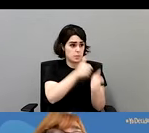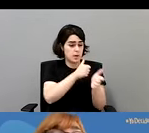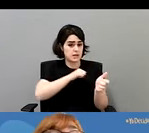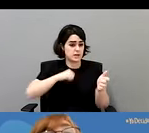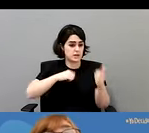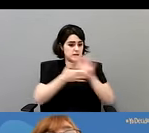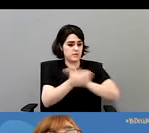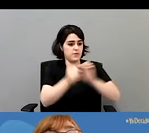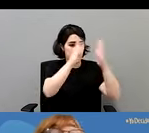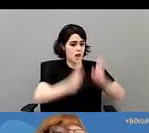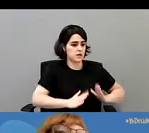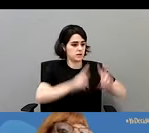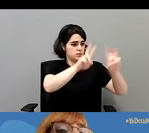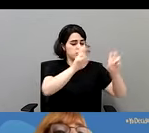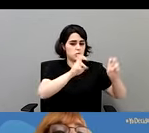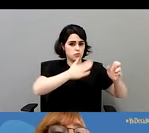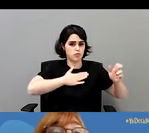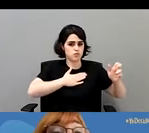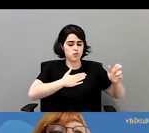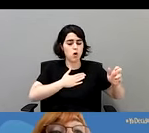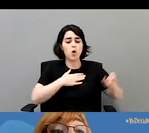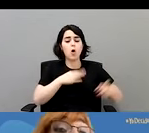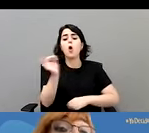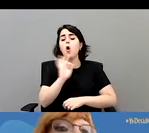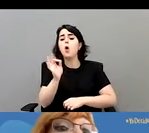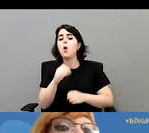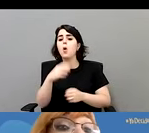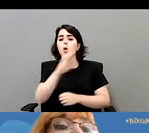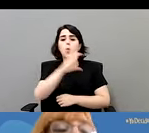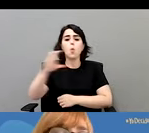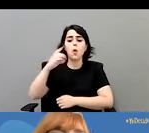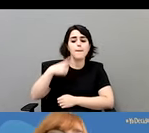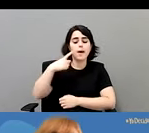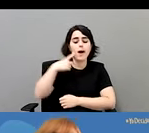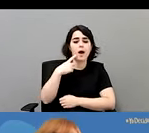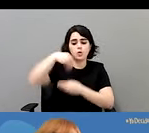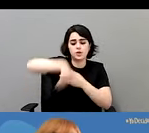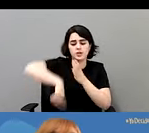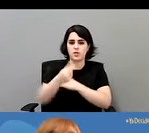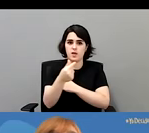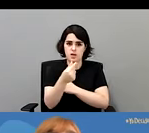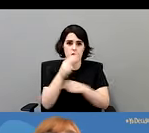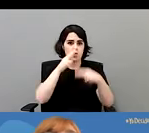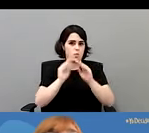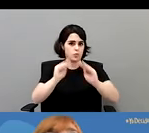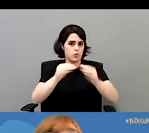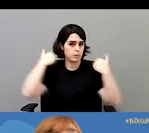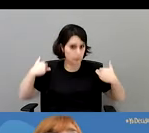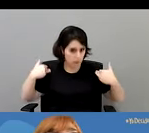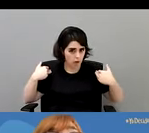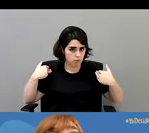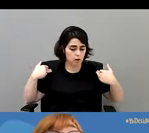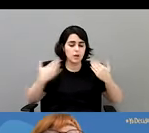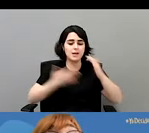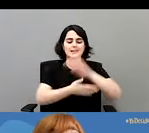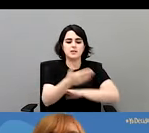tenga una casa a su nombre, por ejemplo, o que tenga una cuenta bancaria con dinero a su nombre. ¿Vale? Eso sería